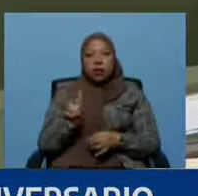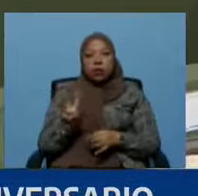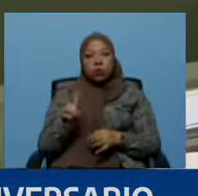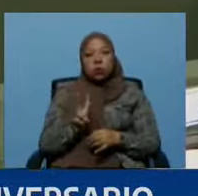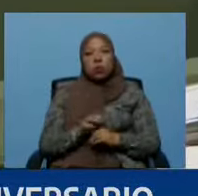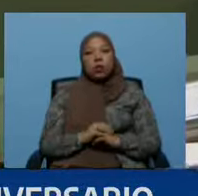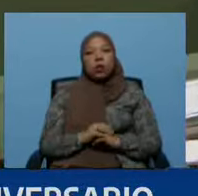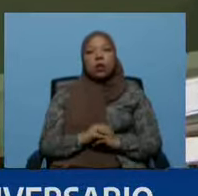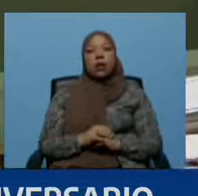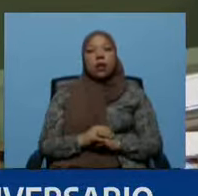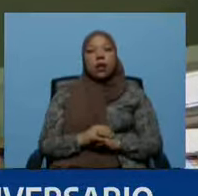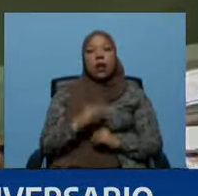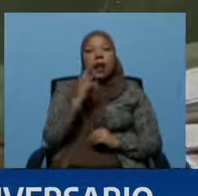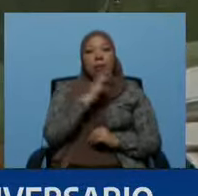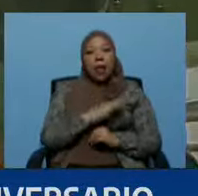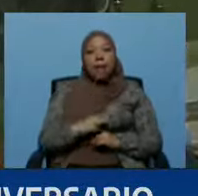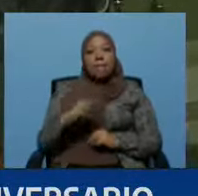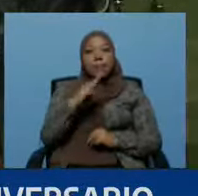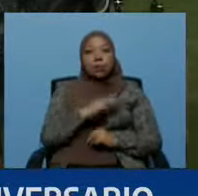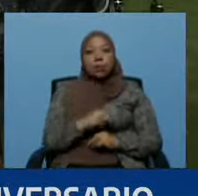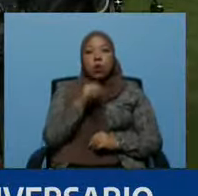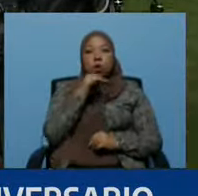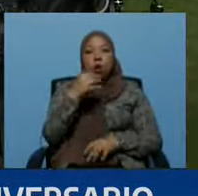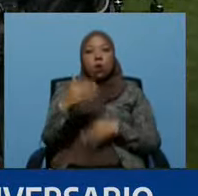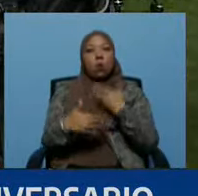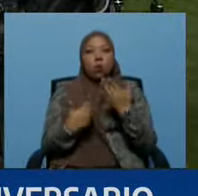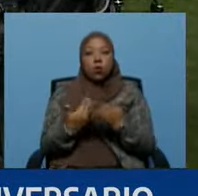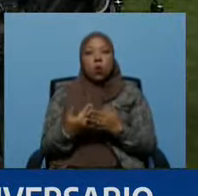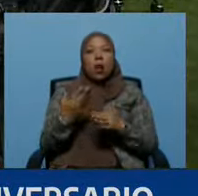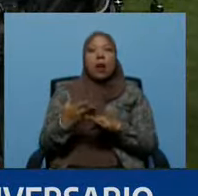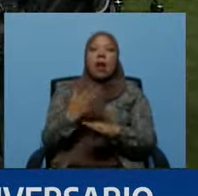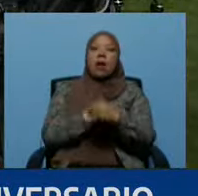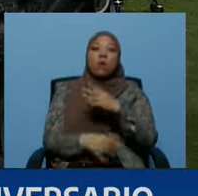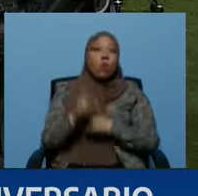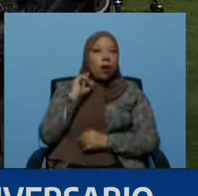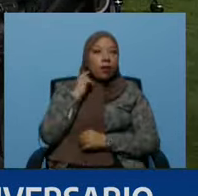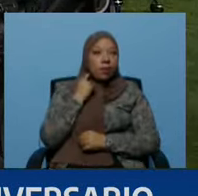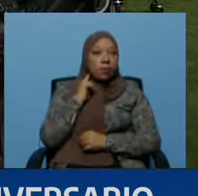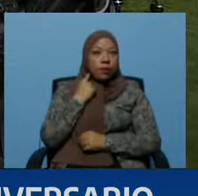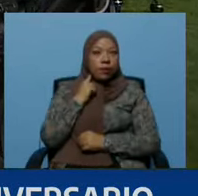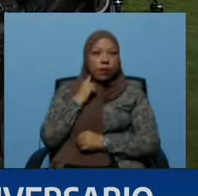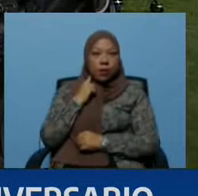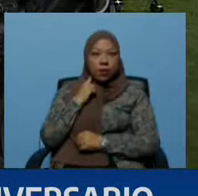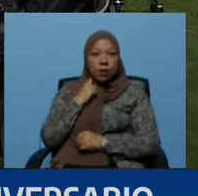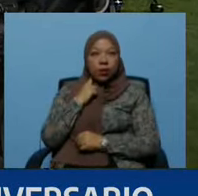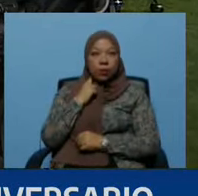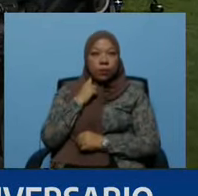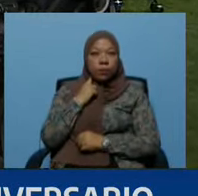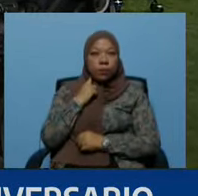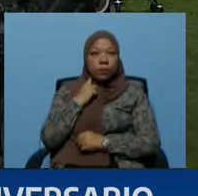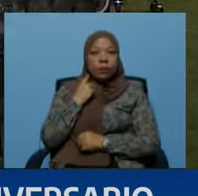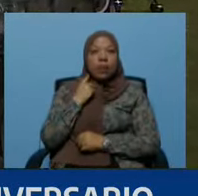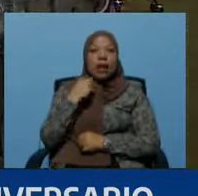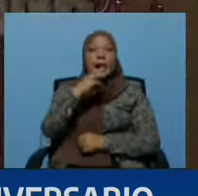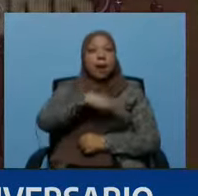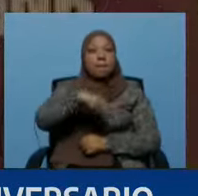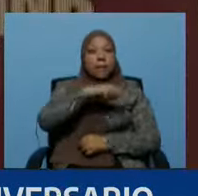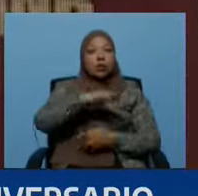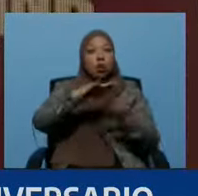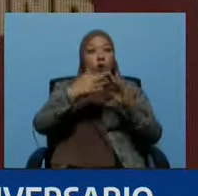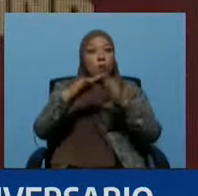las grandes misiones de nueva generación, las antiguas misiones fundacionales, misión Barrio Adentro